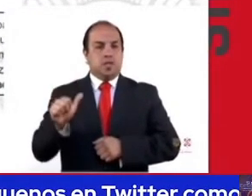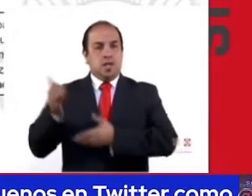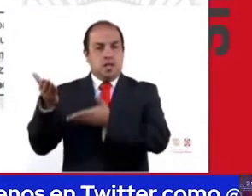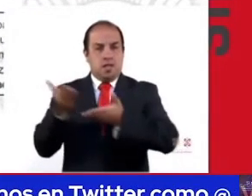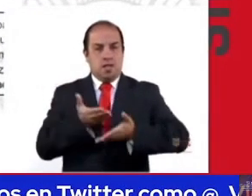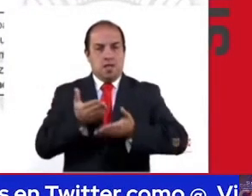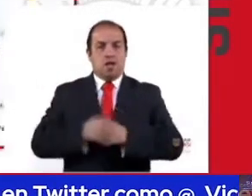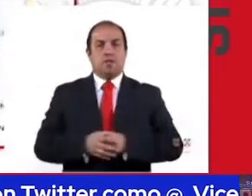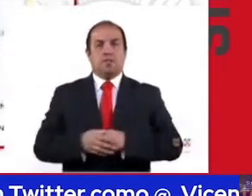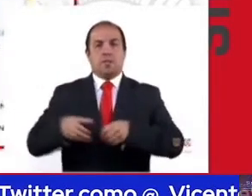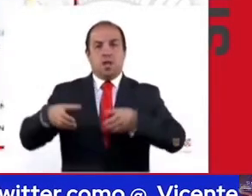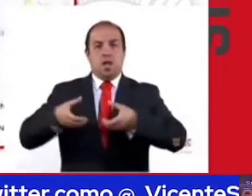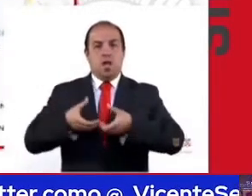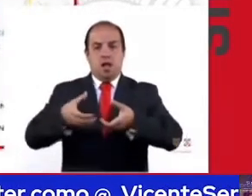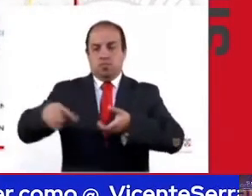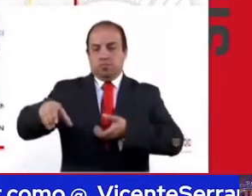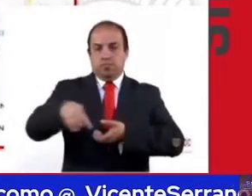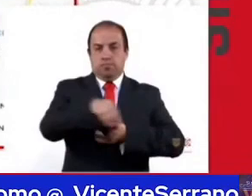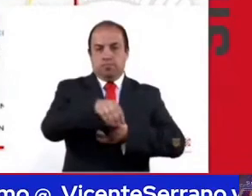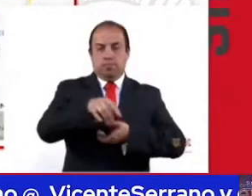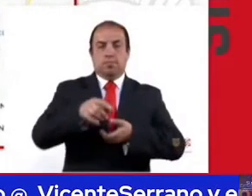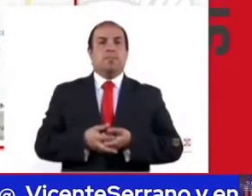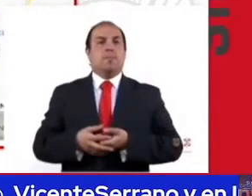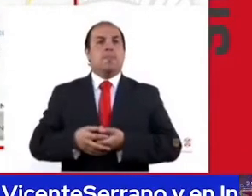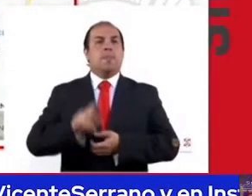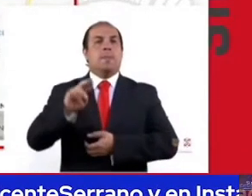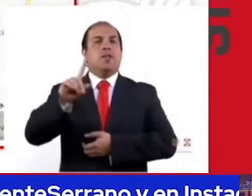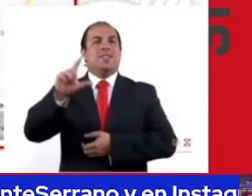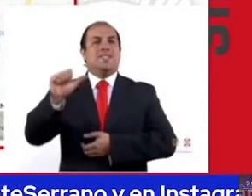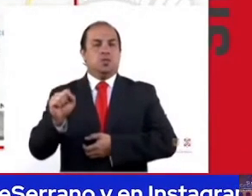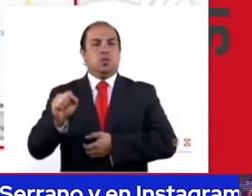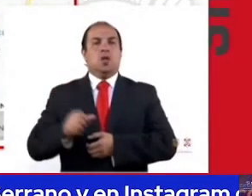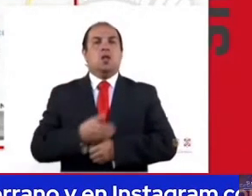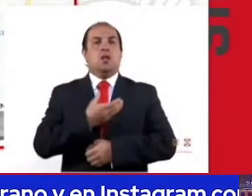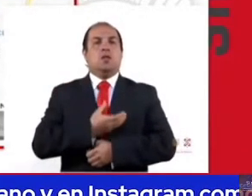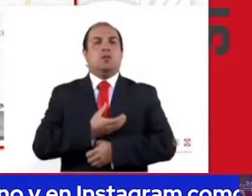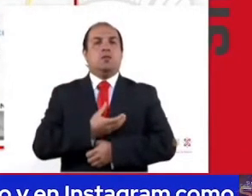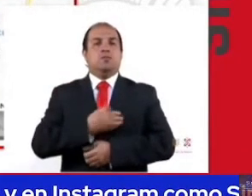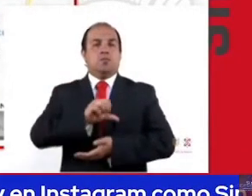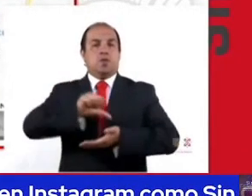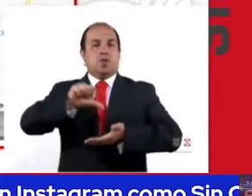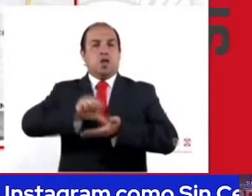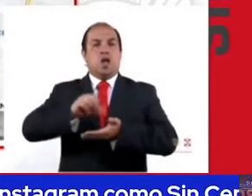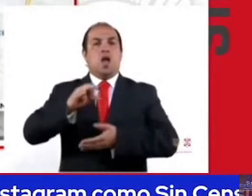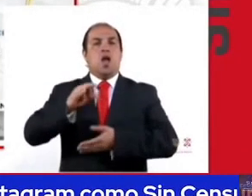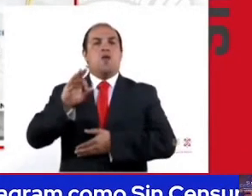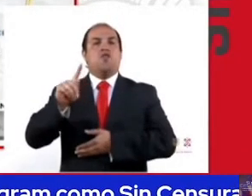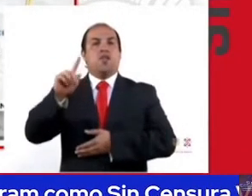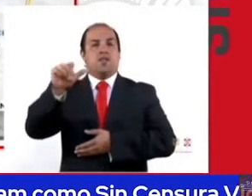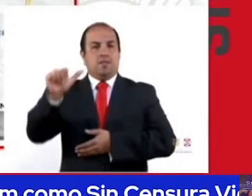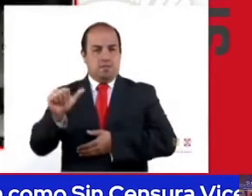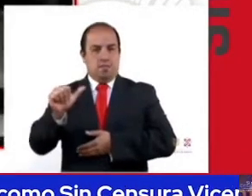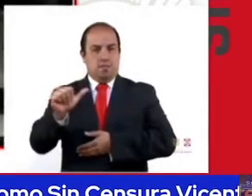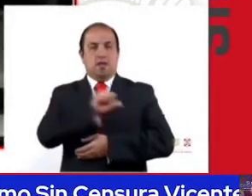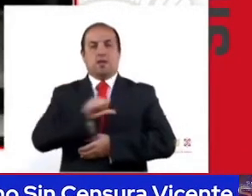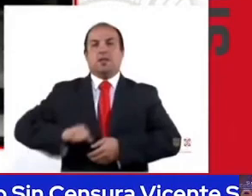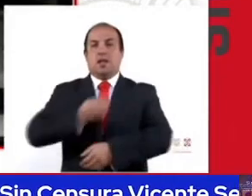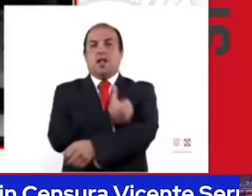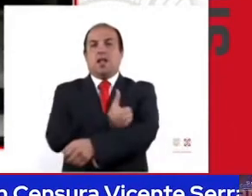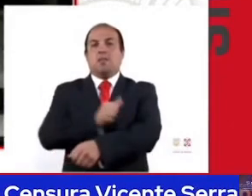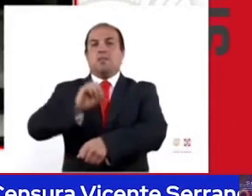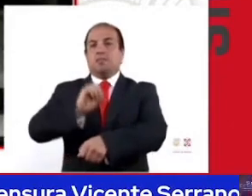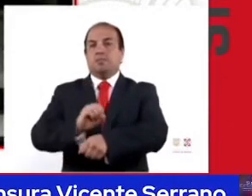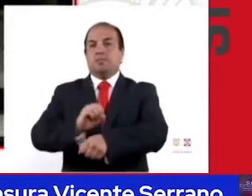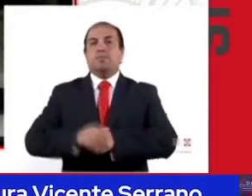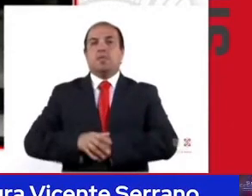Carmelita y Vito Alessio Robles en la colonia Florida de la alcaldía Álvaro Obregón, donde permaneció estacionado. A las 11 de la